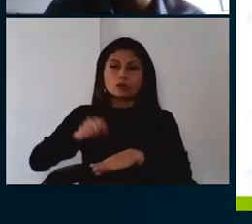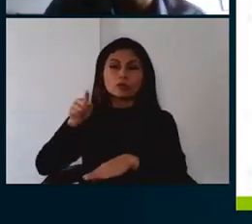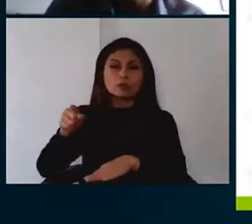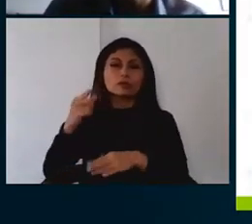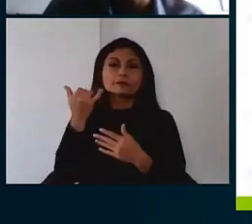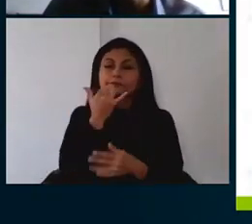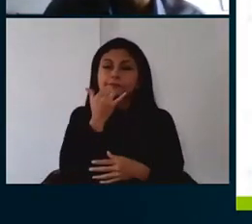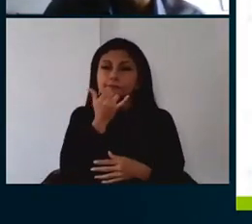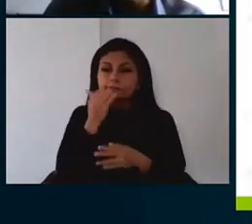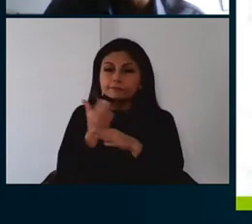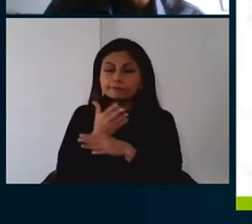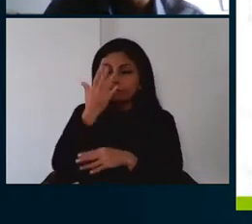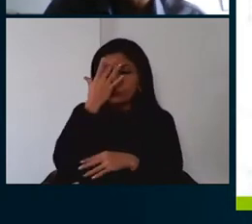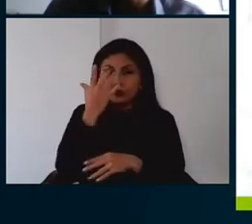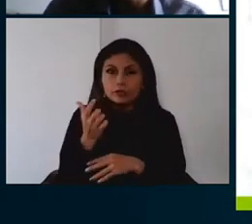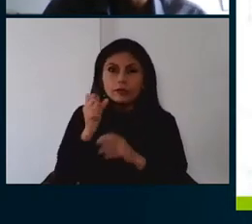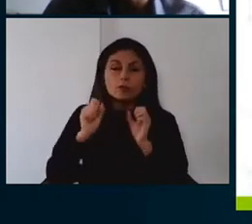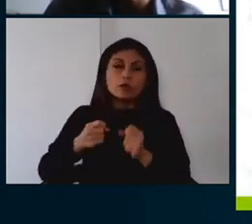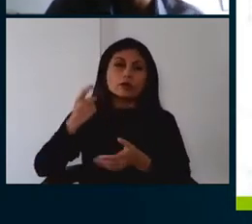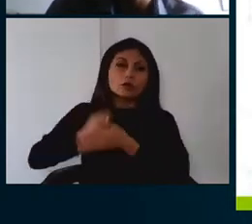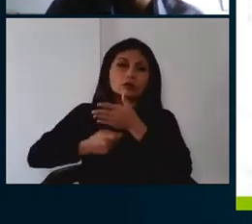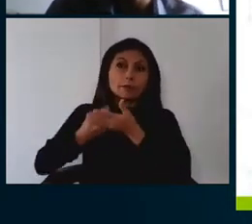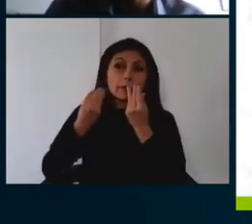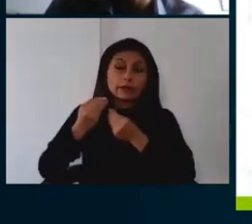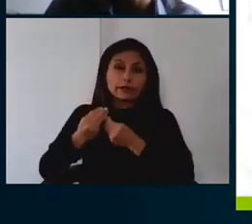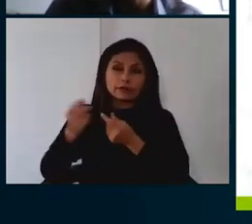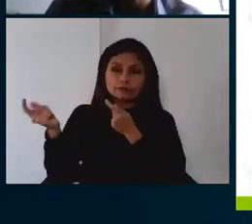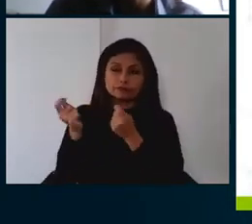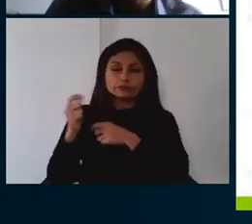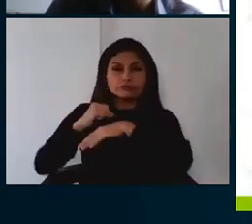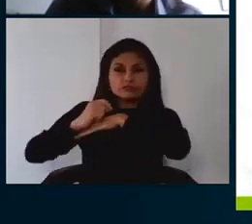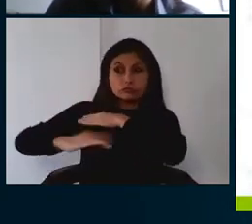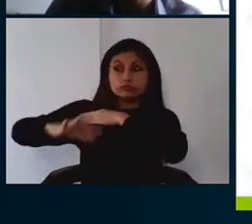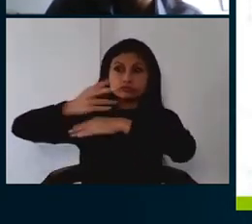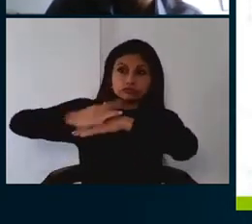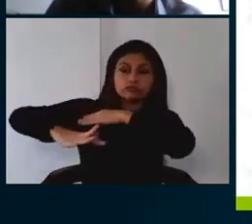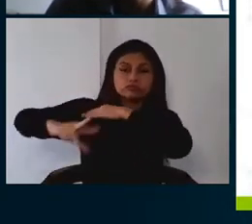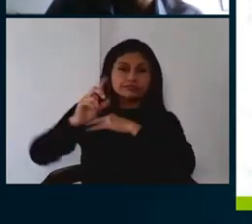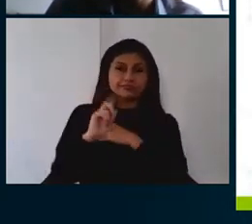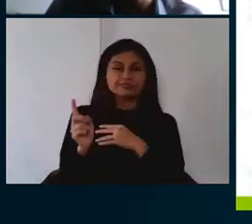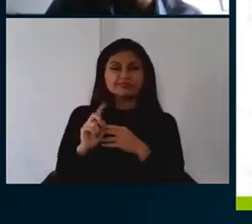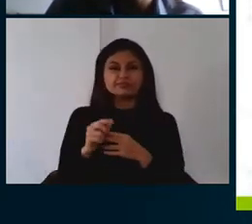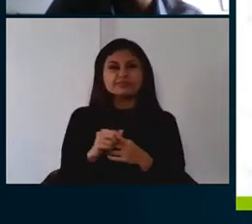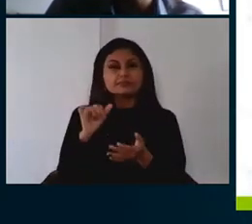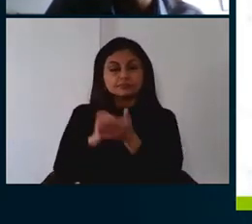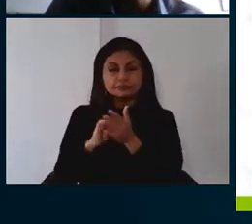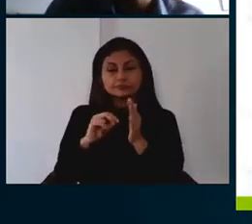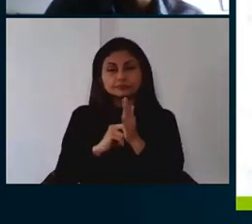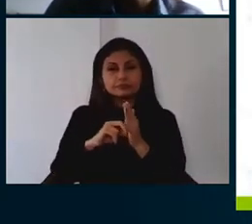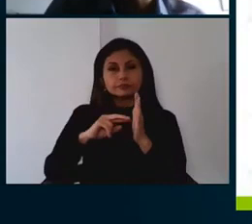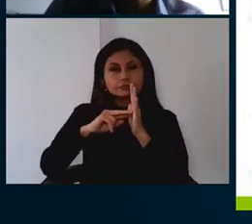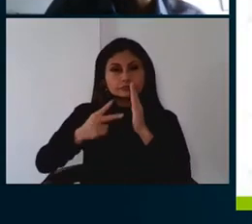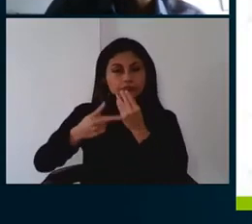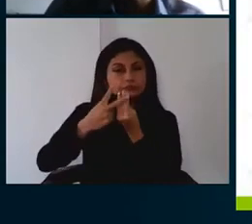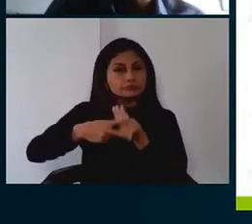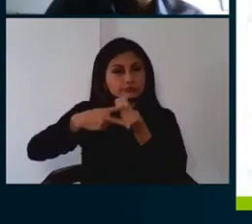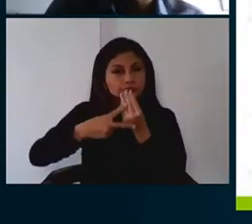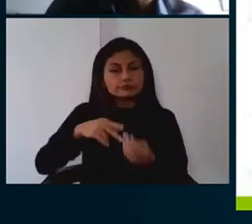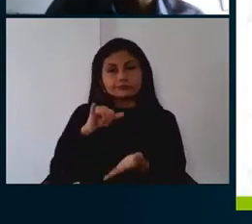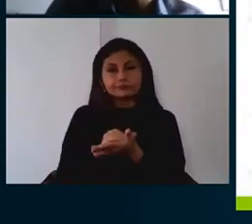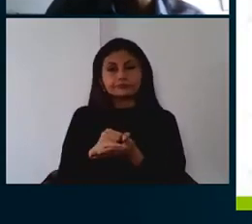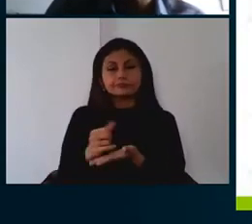problema y se pueden tomar medidas correctivas precisamente utilizando estas mismas herramientas. Y ya cuando